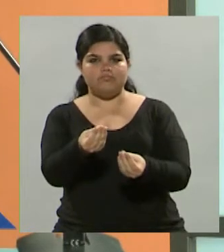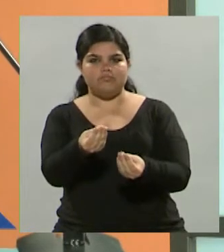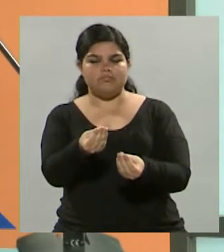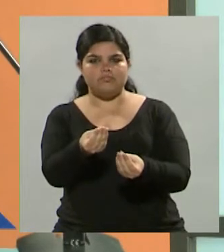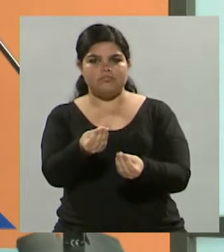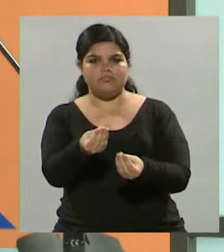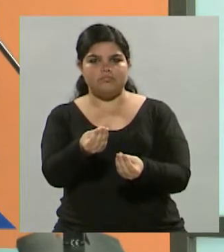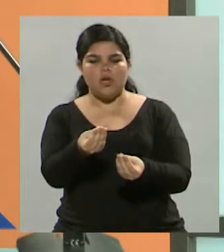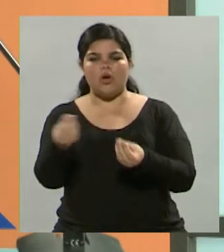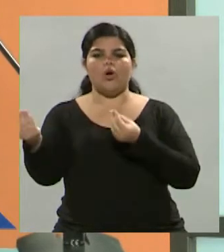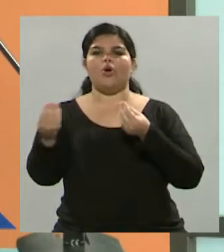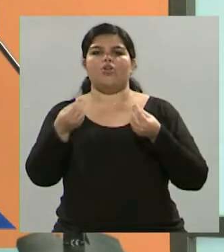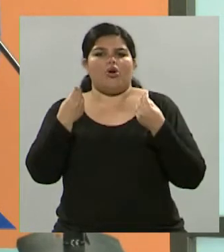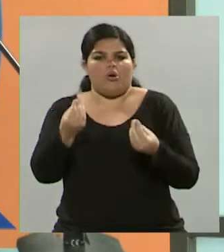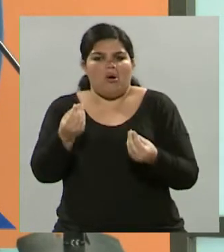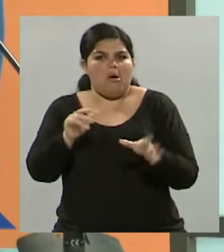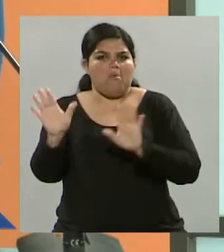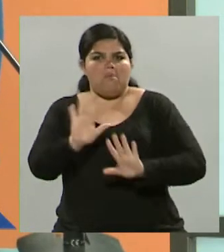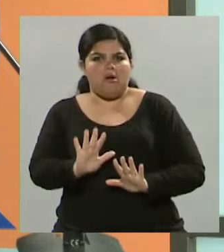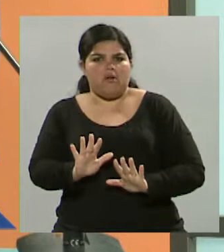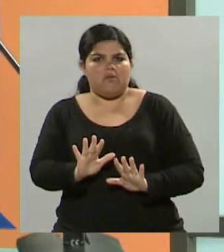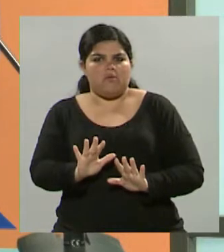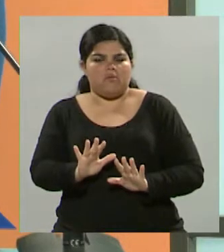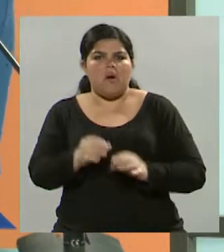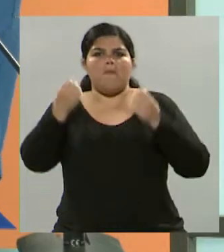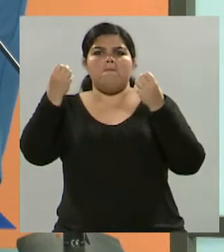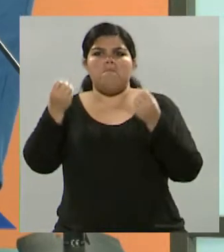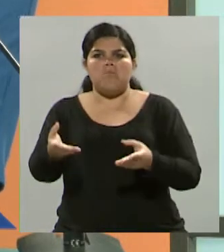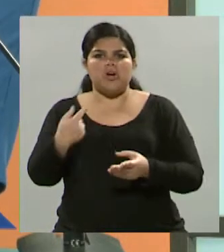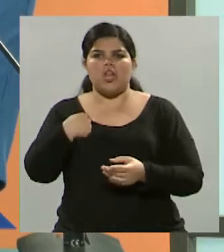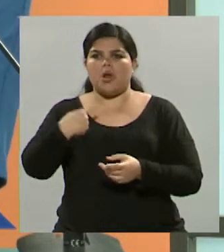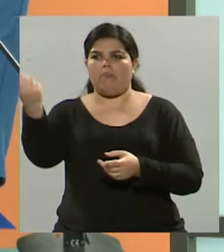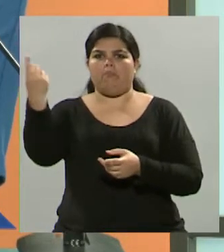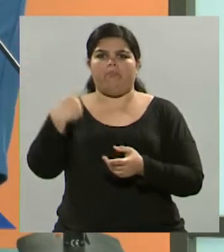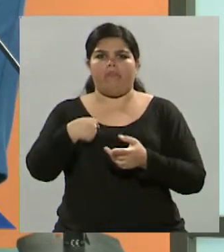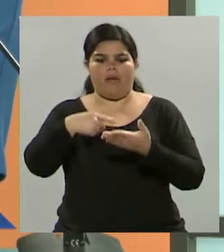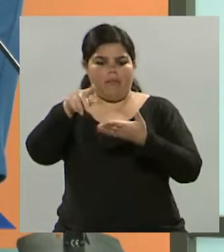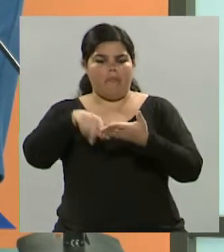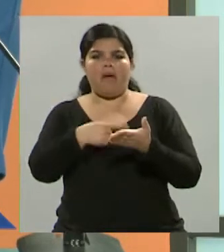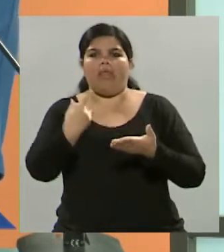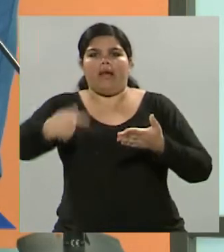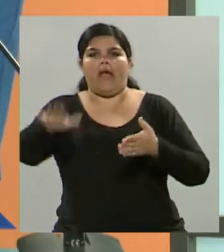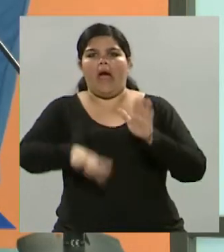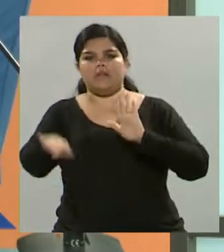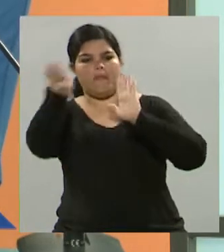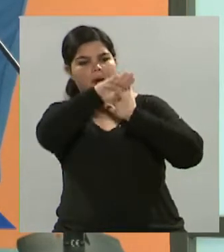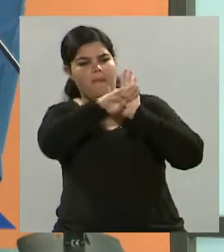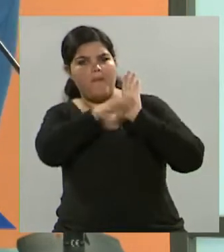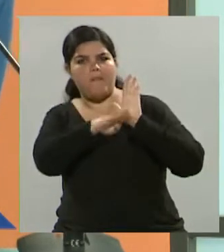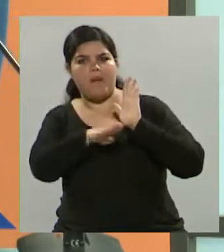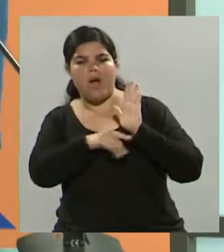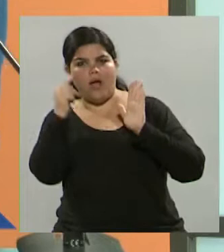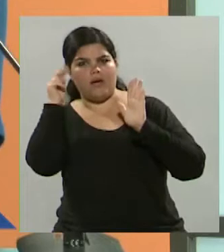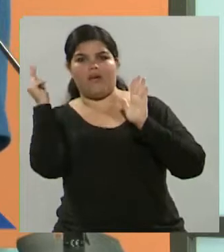se hace lo que tenemos que hacer y por qué nadie nos mandó con un mapa y nos dijo, che, acá tendrías